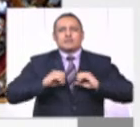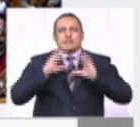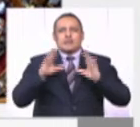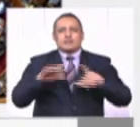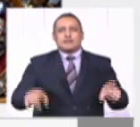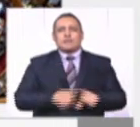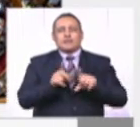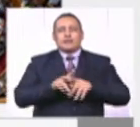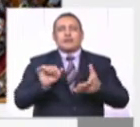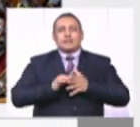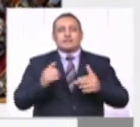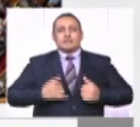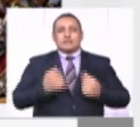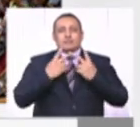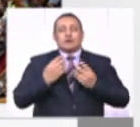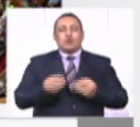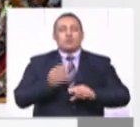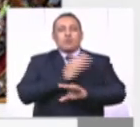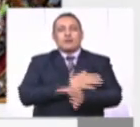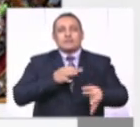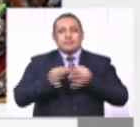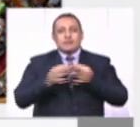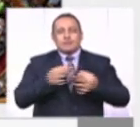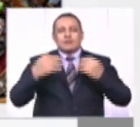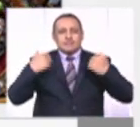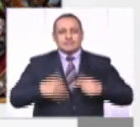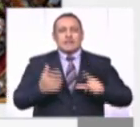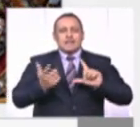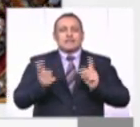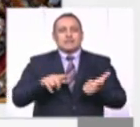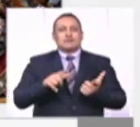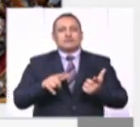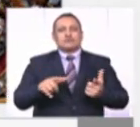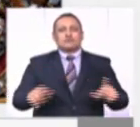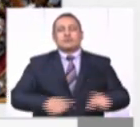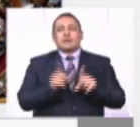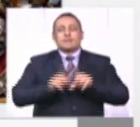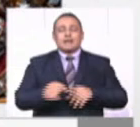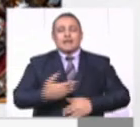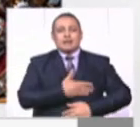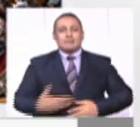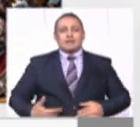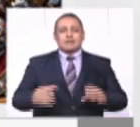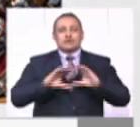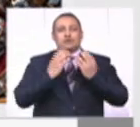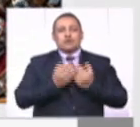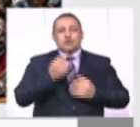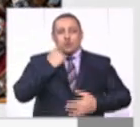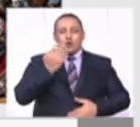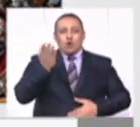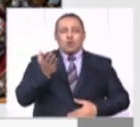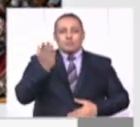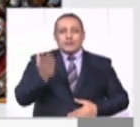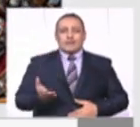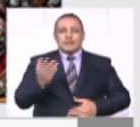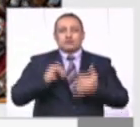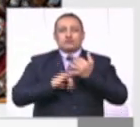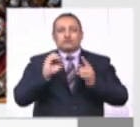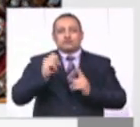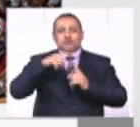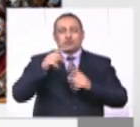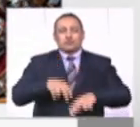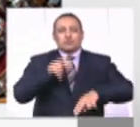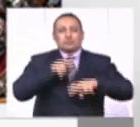hoy hay que mencionar también como lo indicaba que ya se encuentra el presidente del Congreso Alejandro Soto Reyes en la